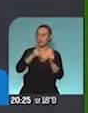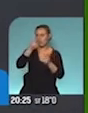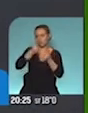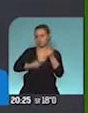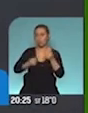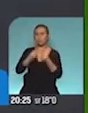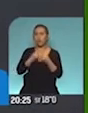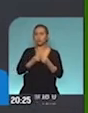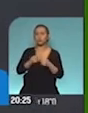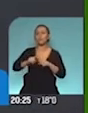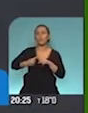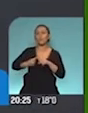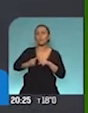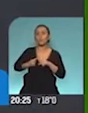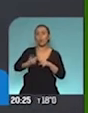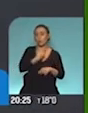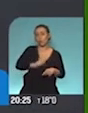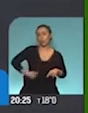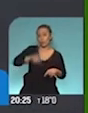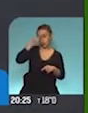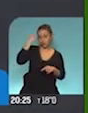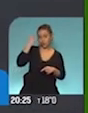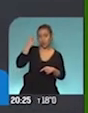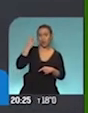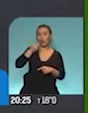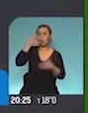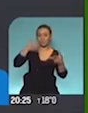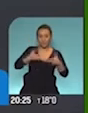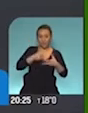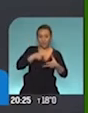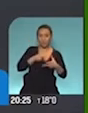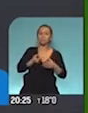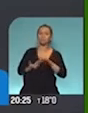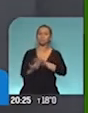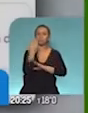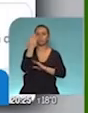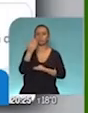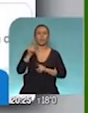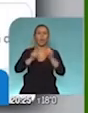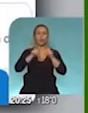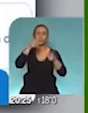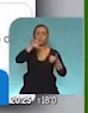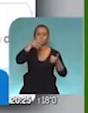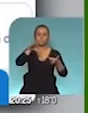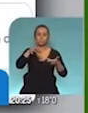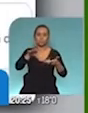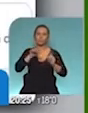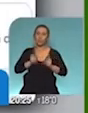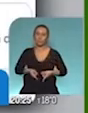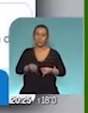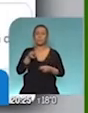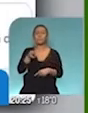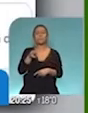como la masacre de Avellaneda, pero también de 29 heridos de bala, ¿no? O sea, un escenario represivo en donde podría